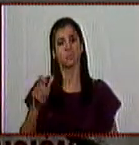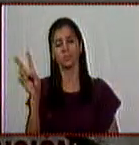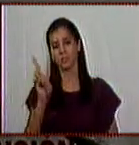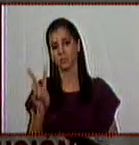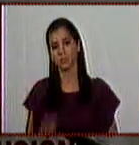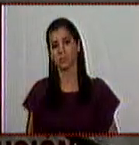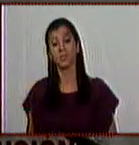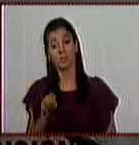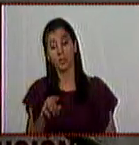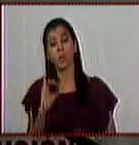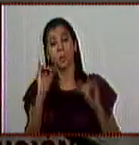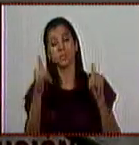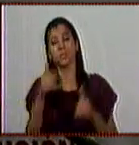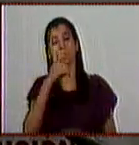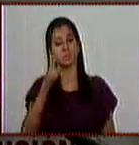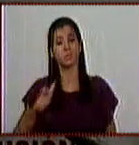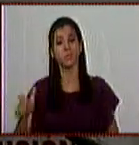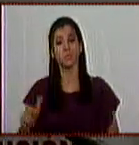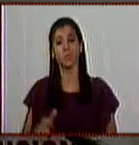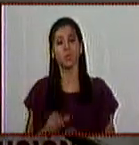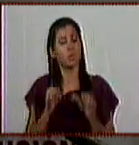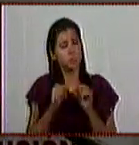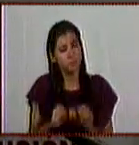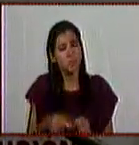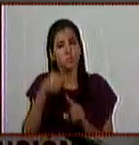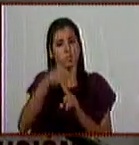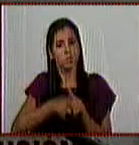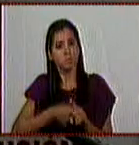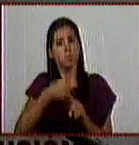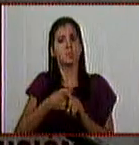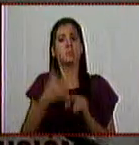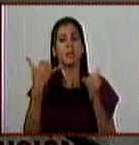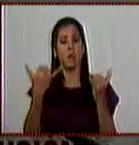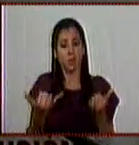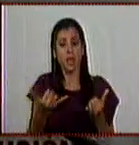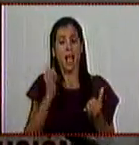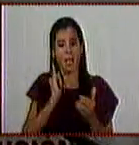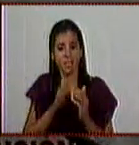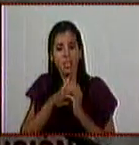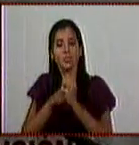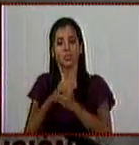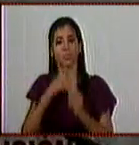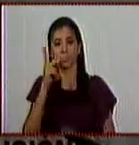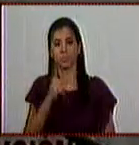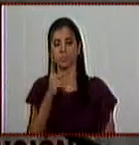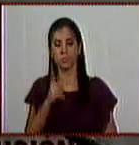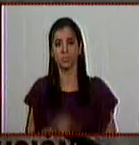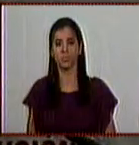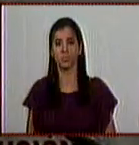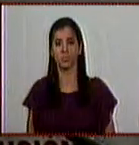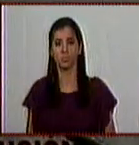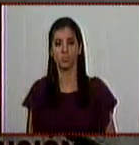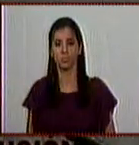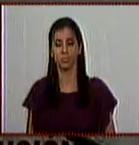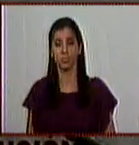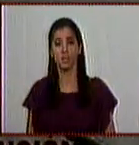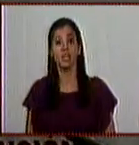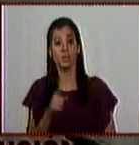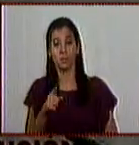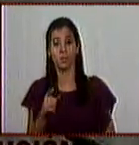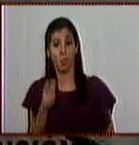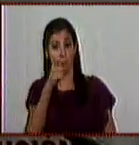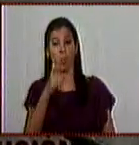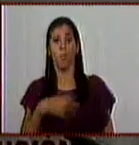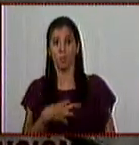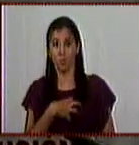Y a partir de allí el pueblo venezolano siguió batallando Pero ahora con conducción política y eso le